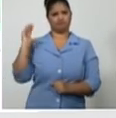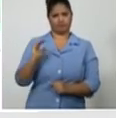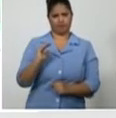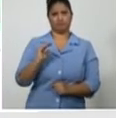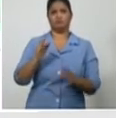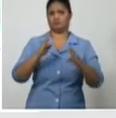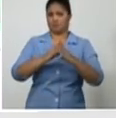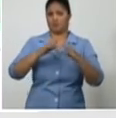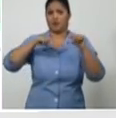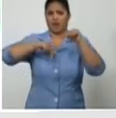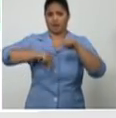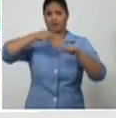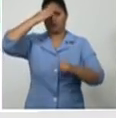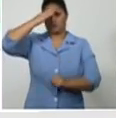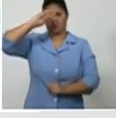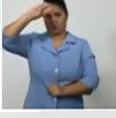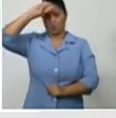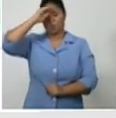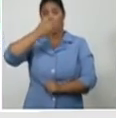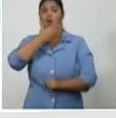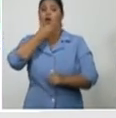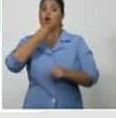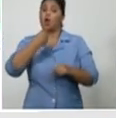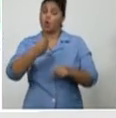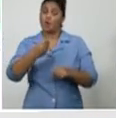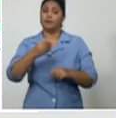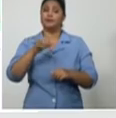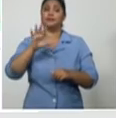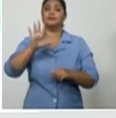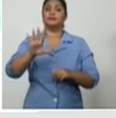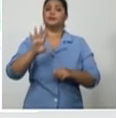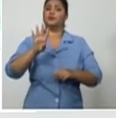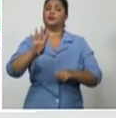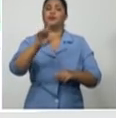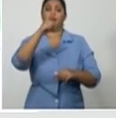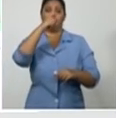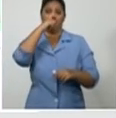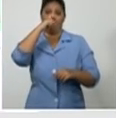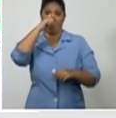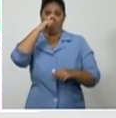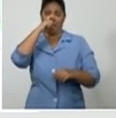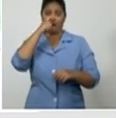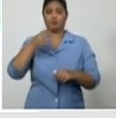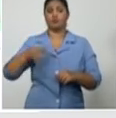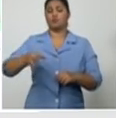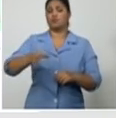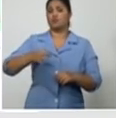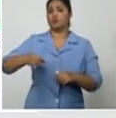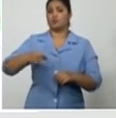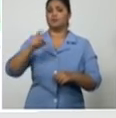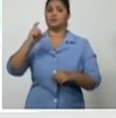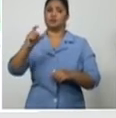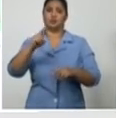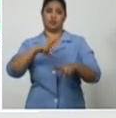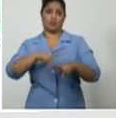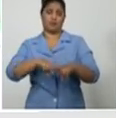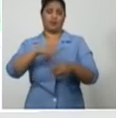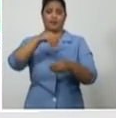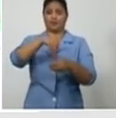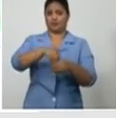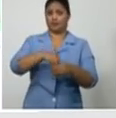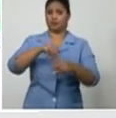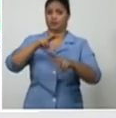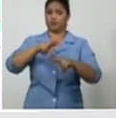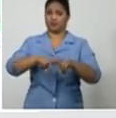joven, 54 años, de aquí del municipio Centro Habana, en la provincia de La Habana,